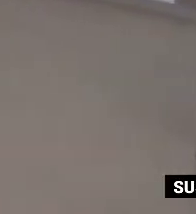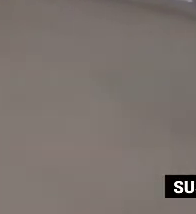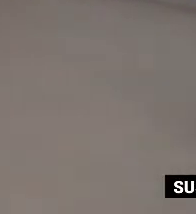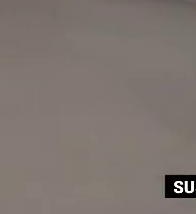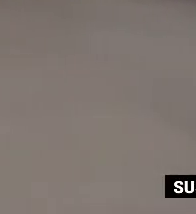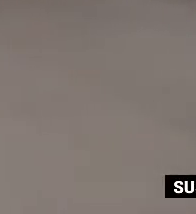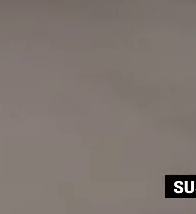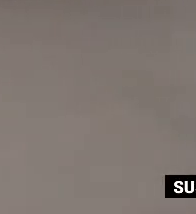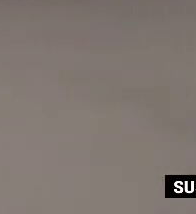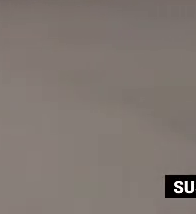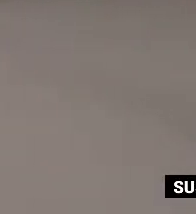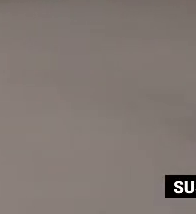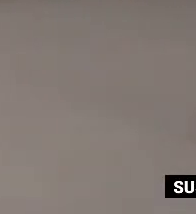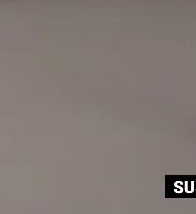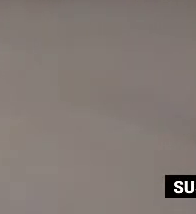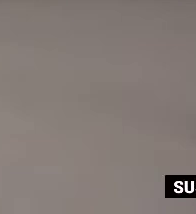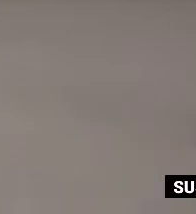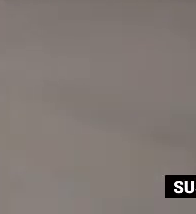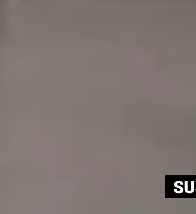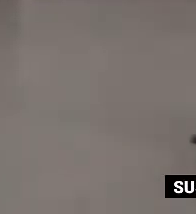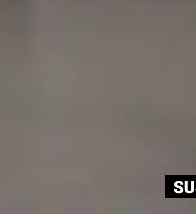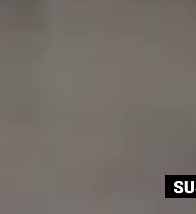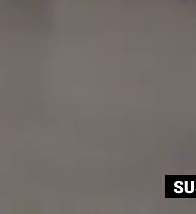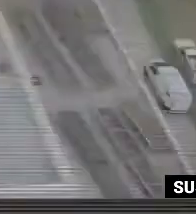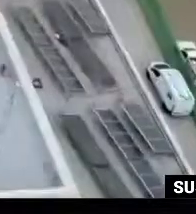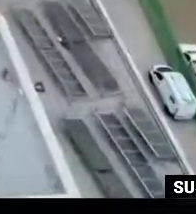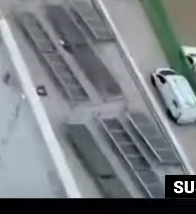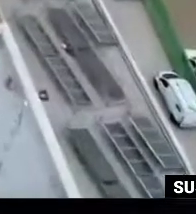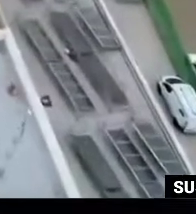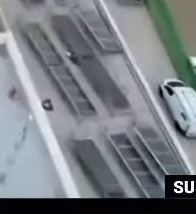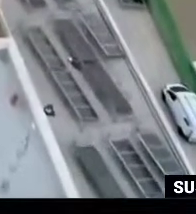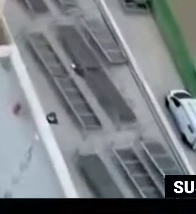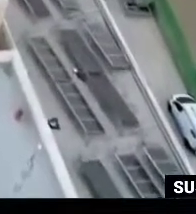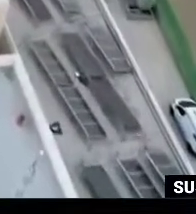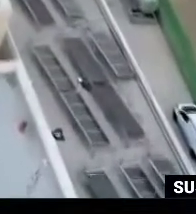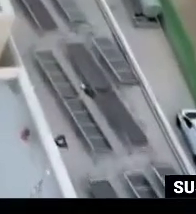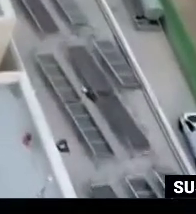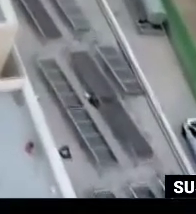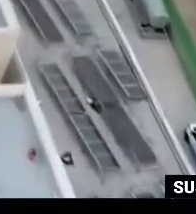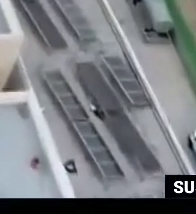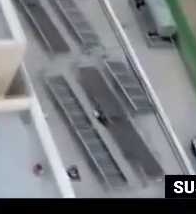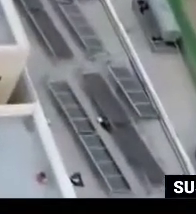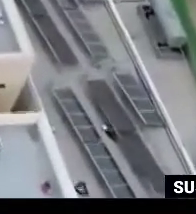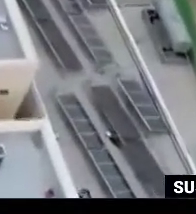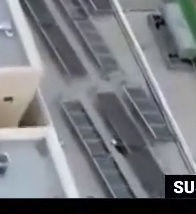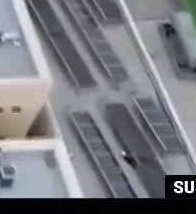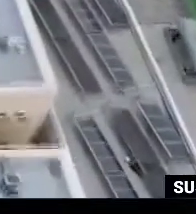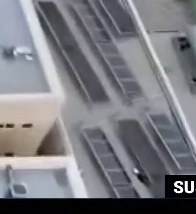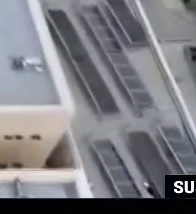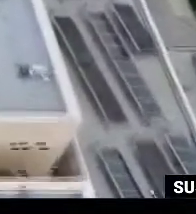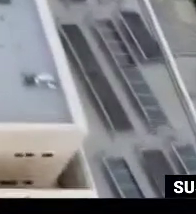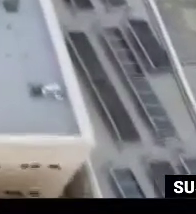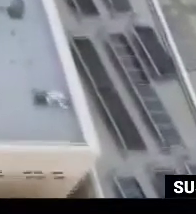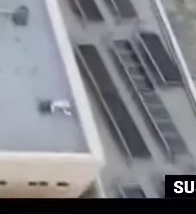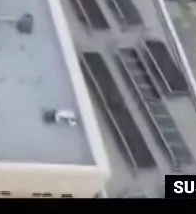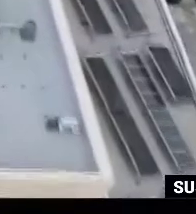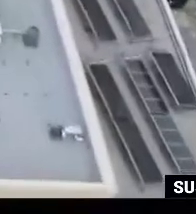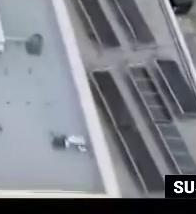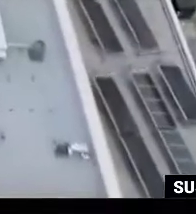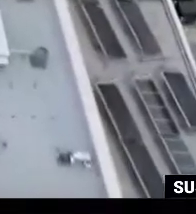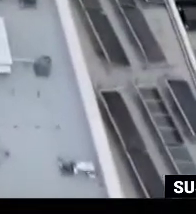Se atendió por la ambulancia de Protección Civil, pidieron el apoyo y se trasladó a Tacubaya.